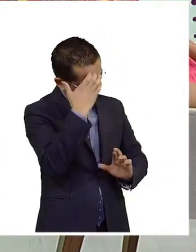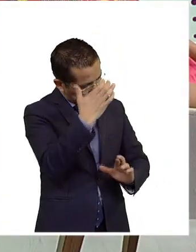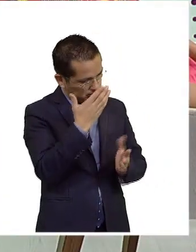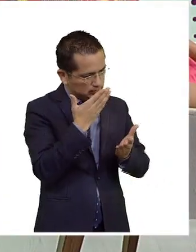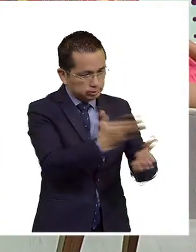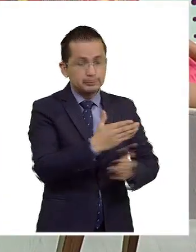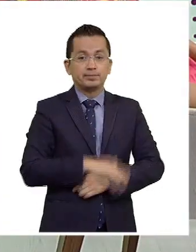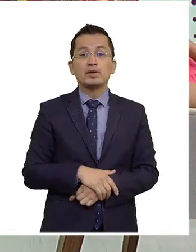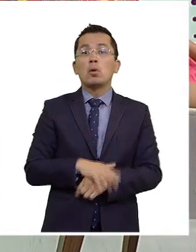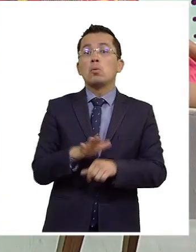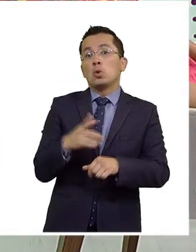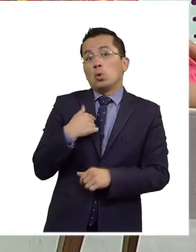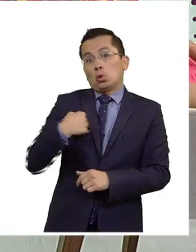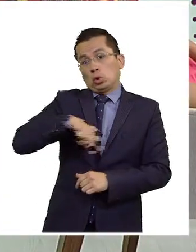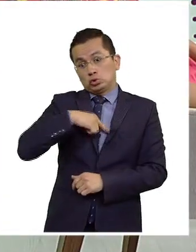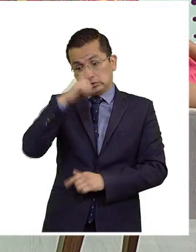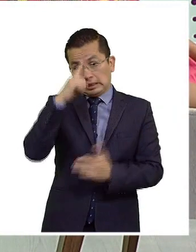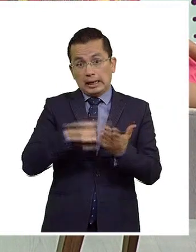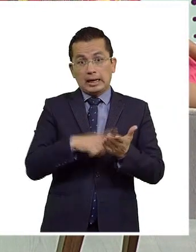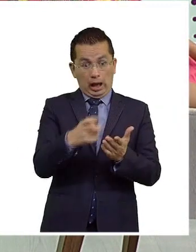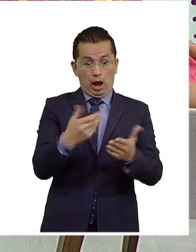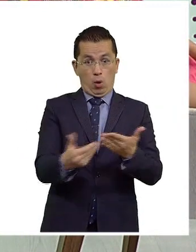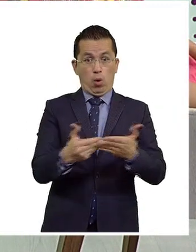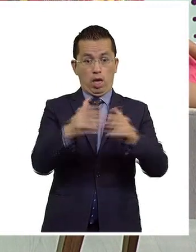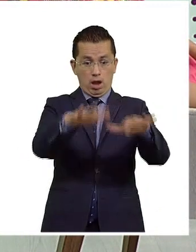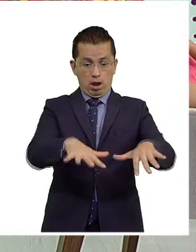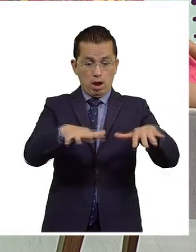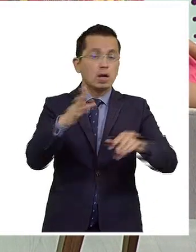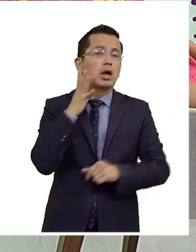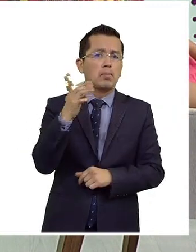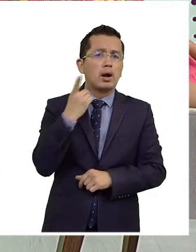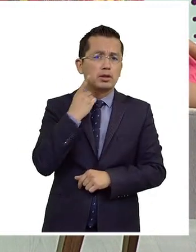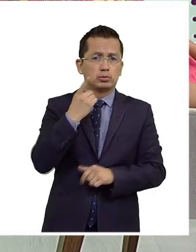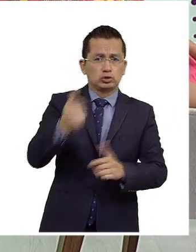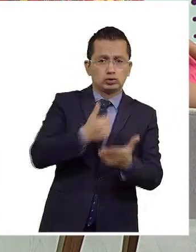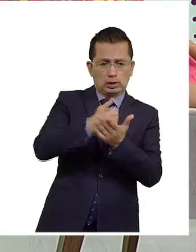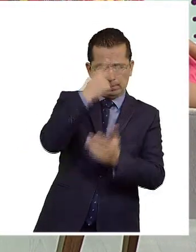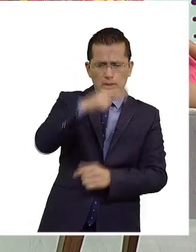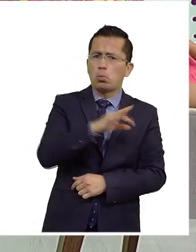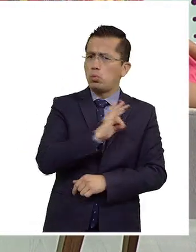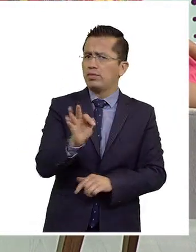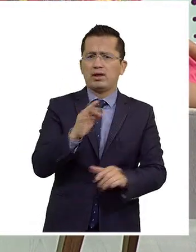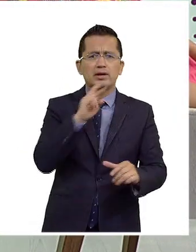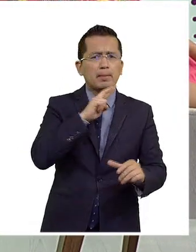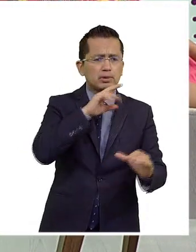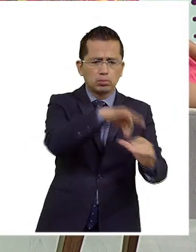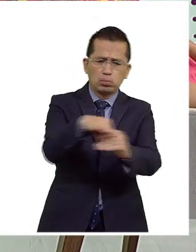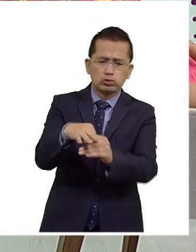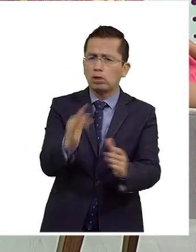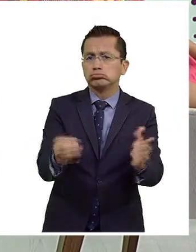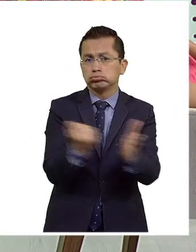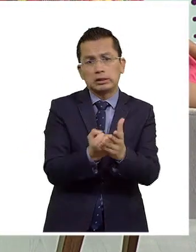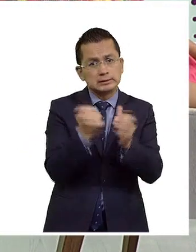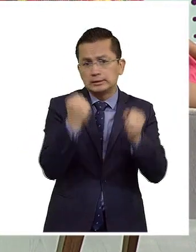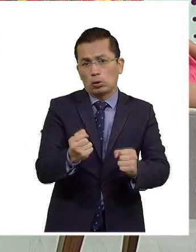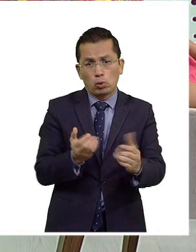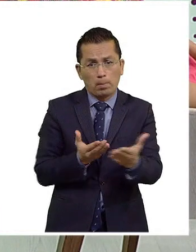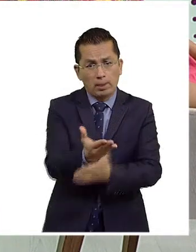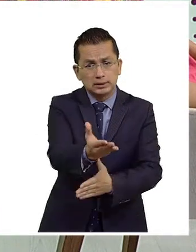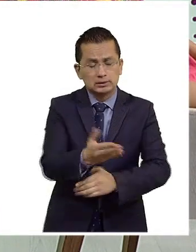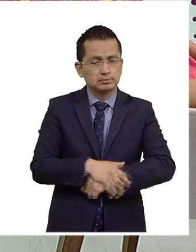votar este dictamen de forma positiva. Claro. Tania, platícanos, ¿cómo fue que se generó esta ley?